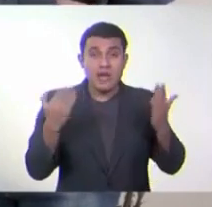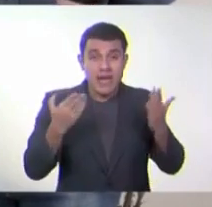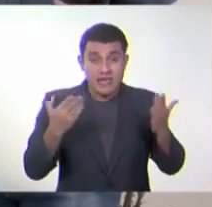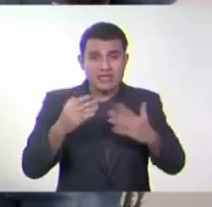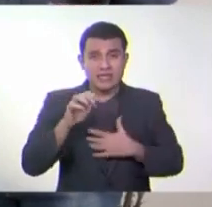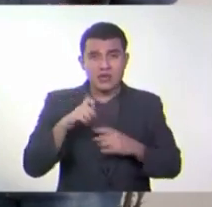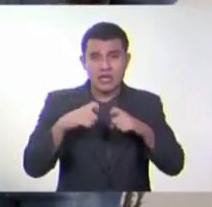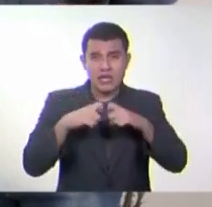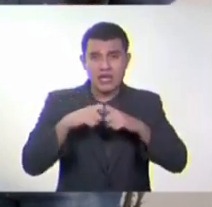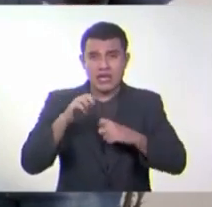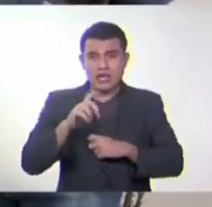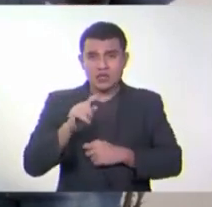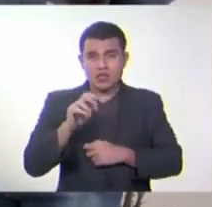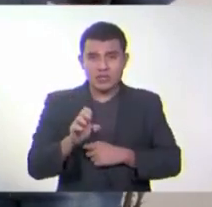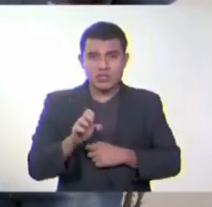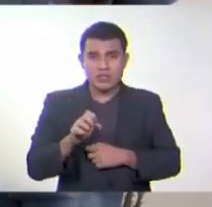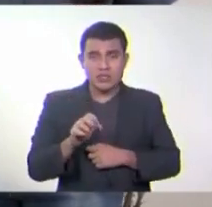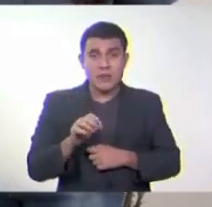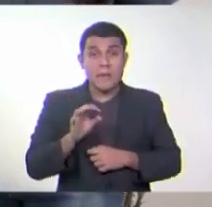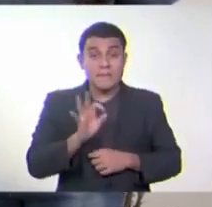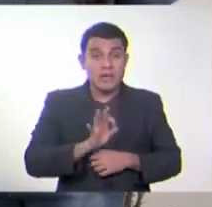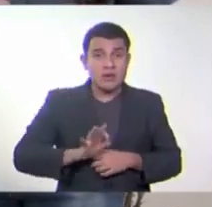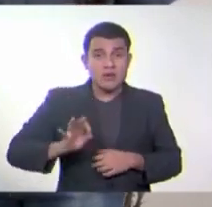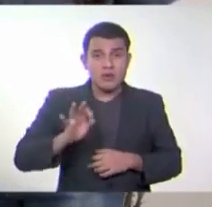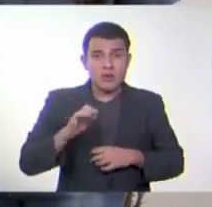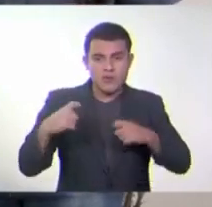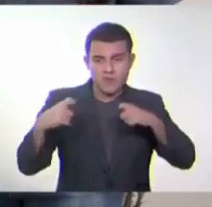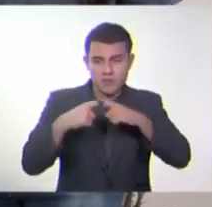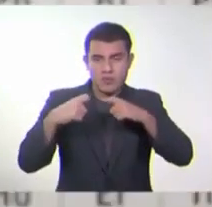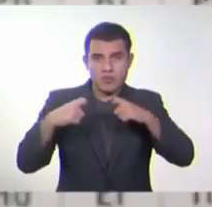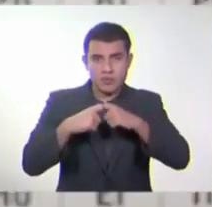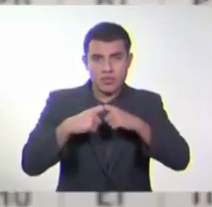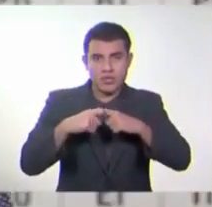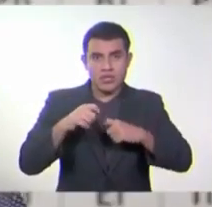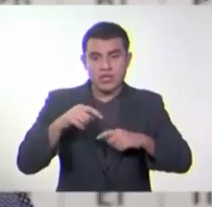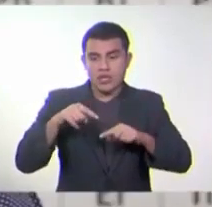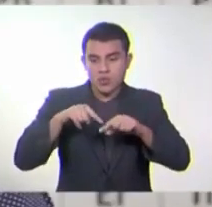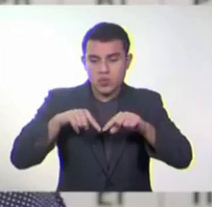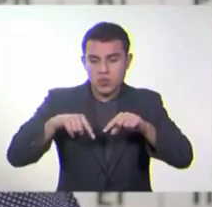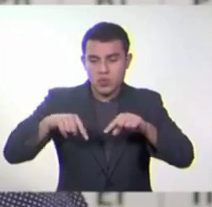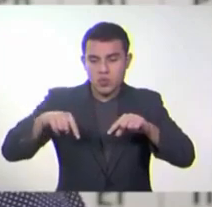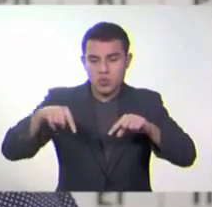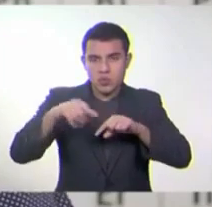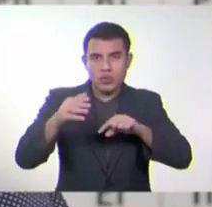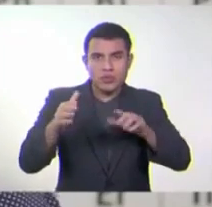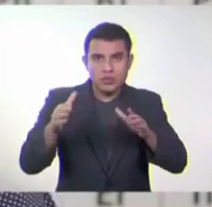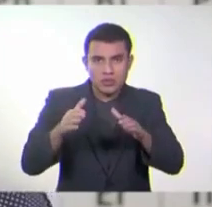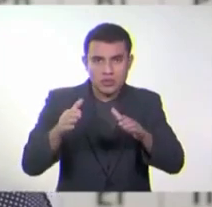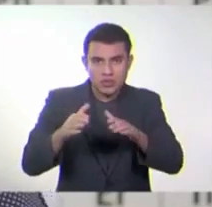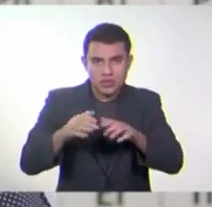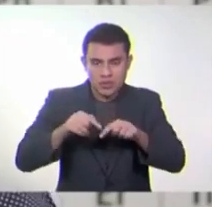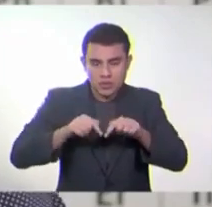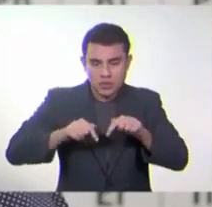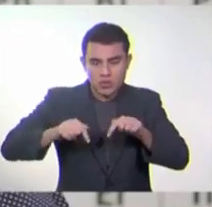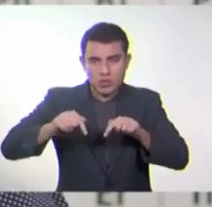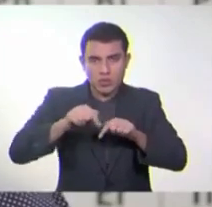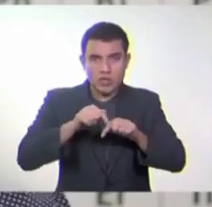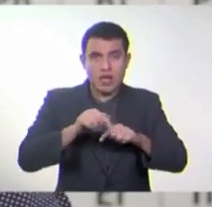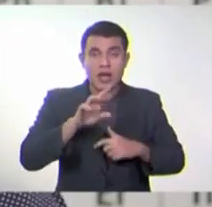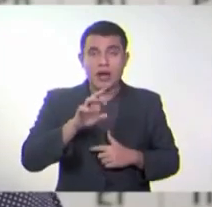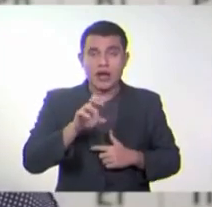es más atracción y su radio disminuye. Otra propiedad periódica es el radio